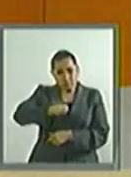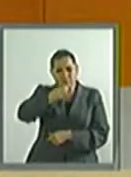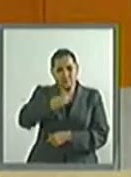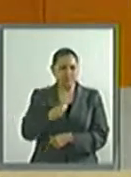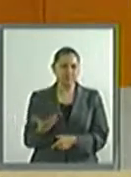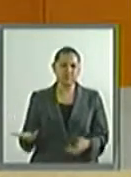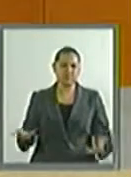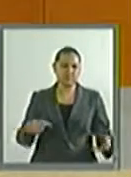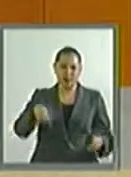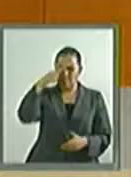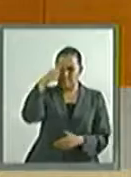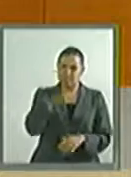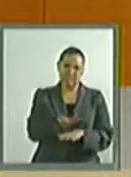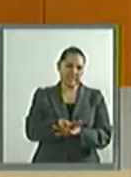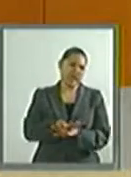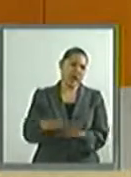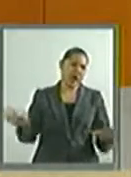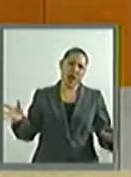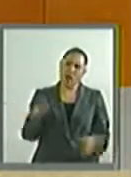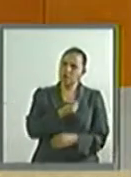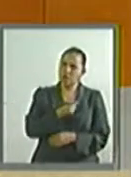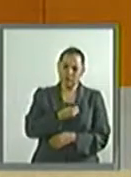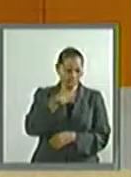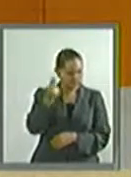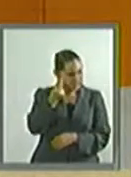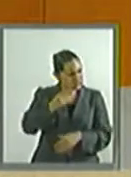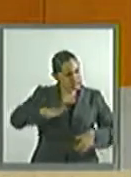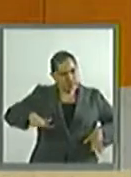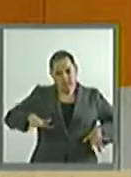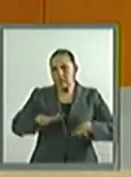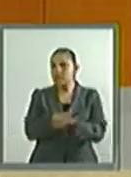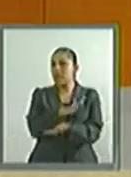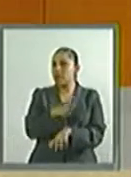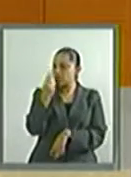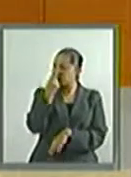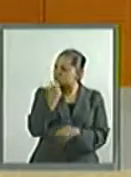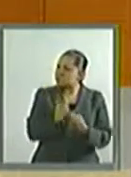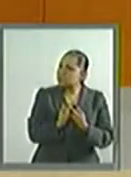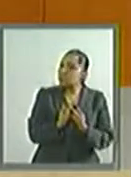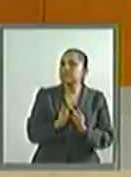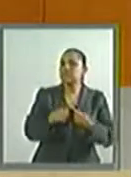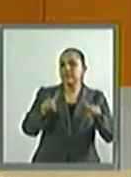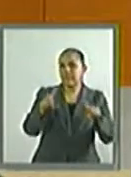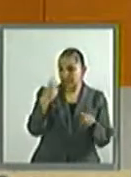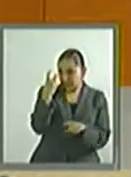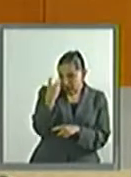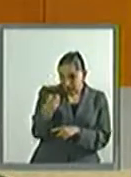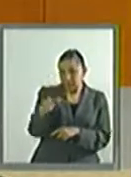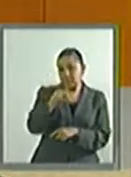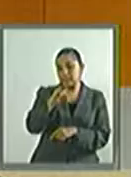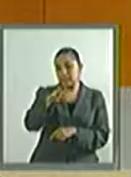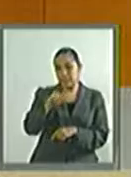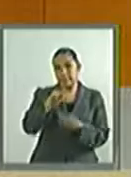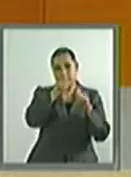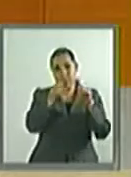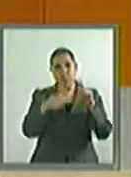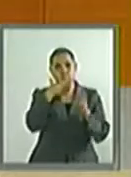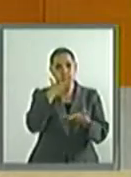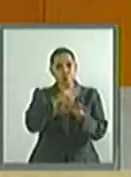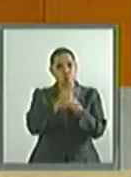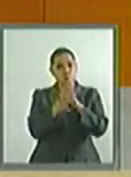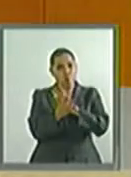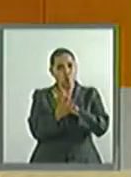Nacional Anticorrupción, que le falta una de sus piezas claves, que es su fiscal, y que el Senado ha incumplido